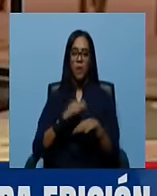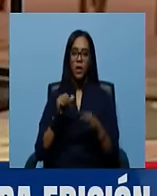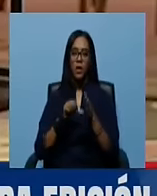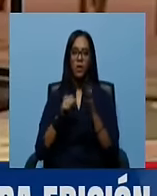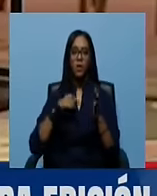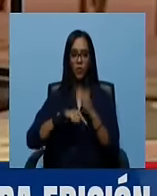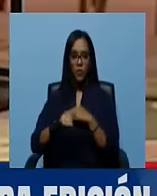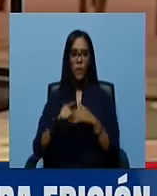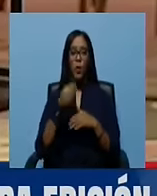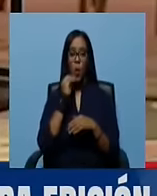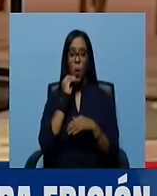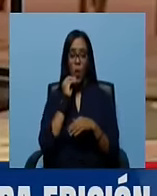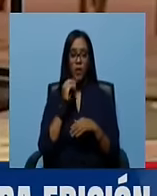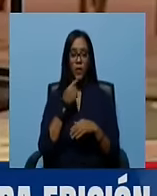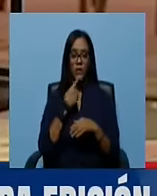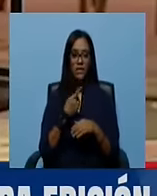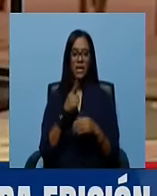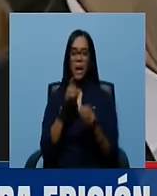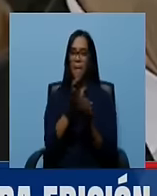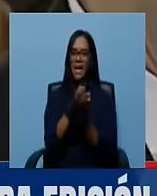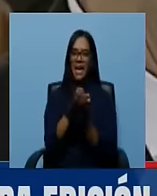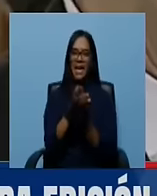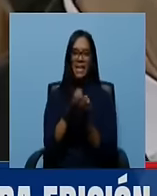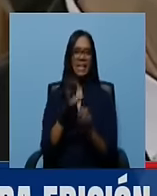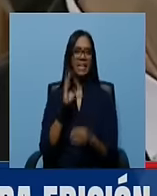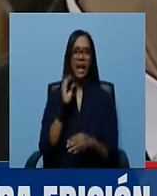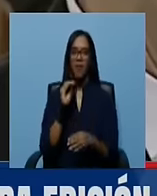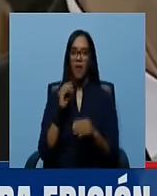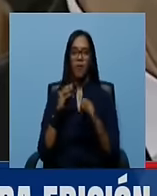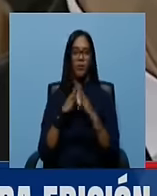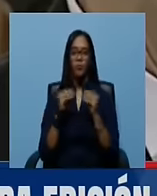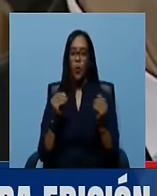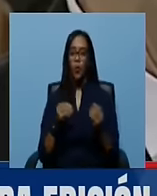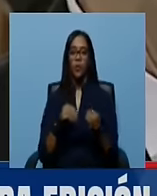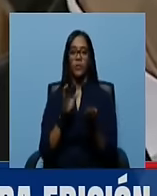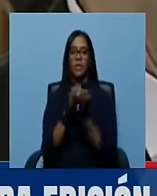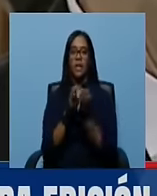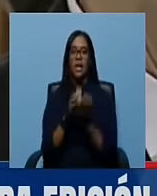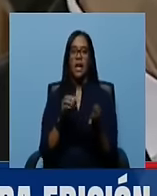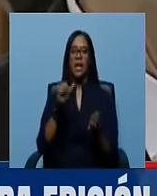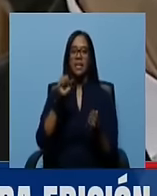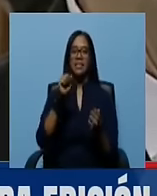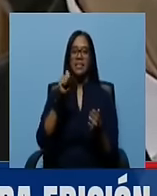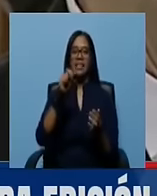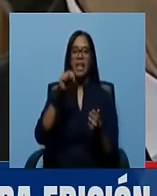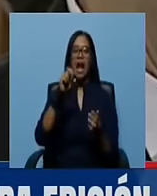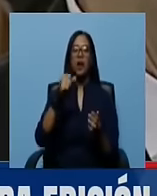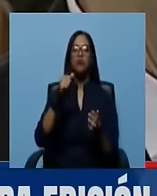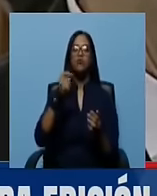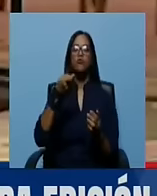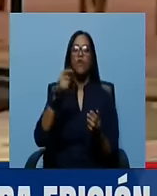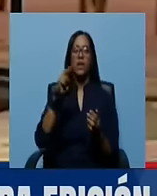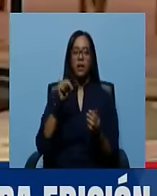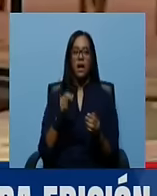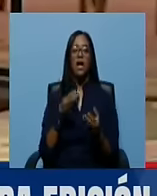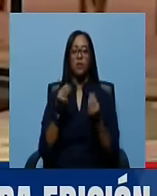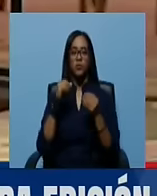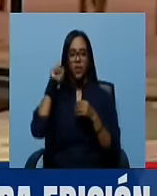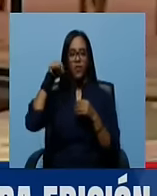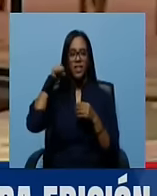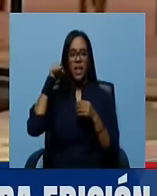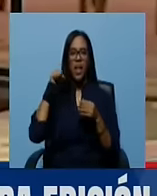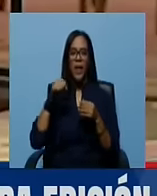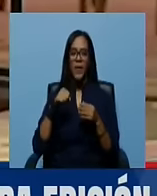jóvenes nos referían a la isla Margarita, nos referían a San Agustín. Hay muchos videos de turistas rusos